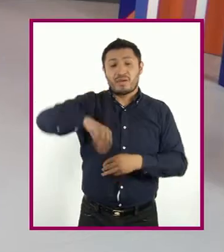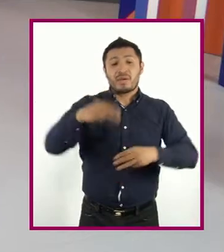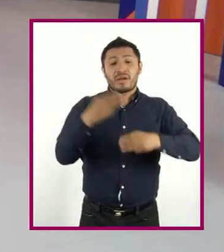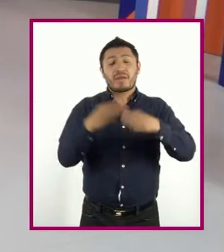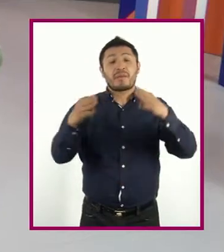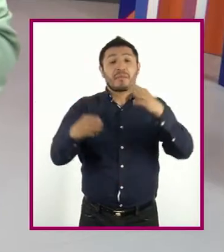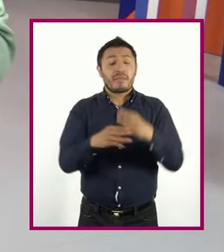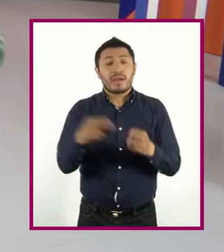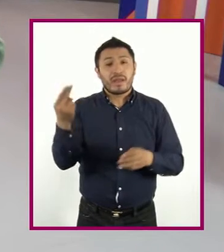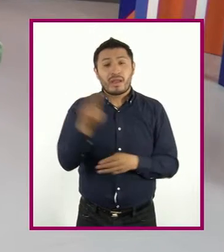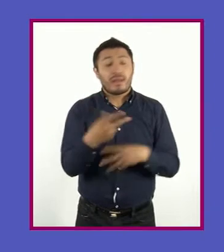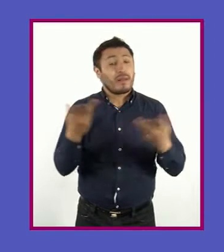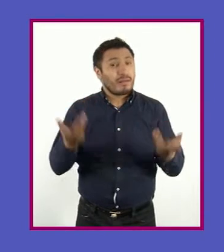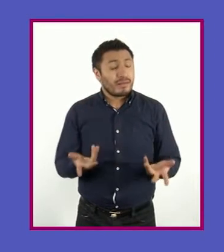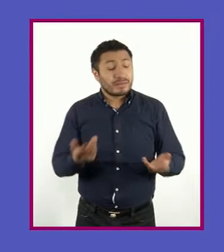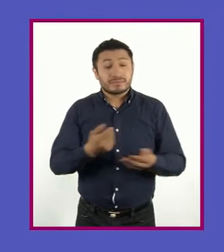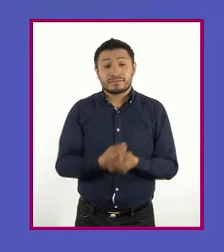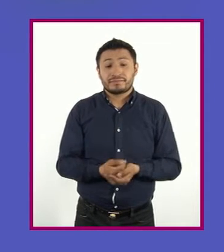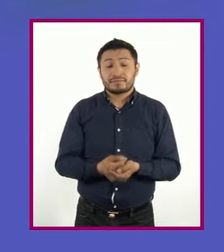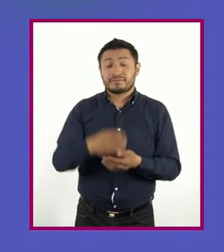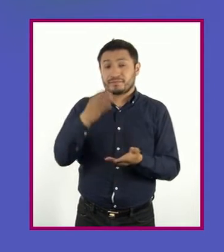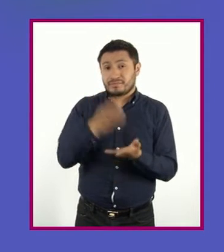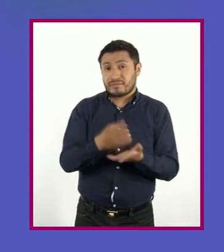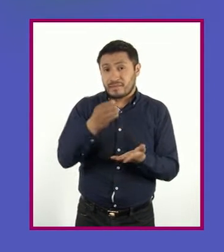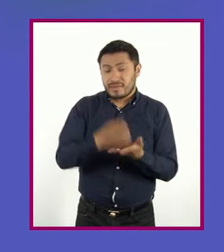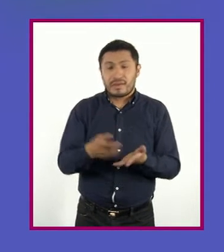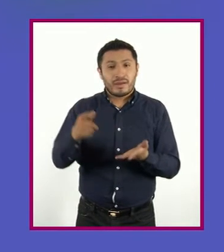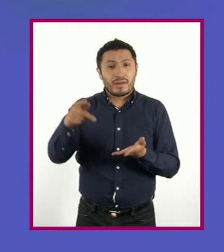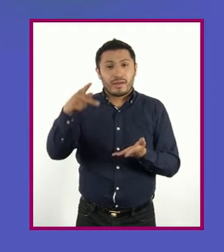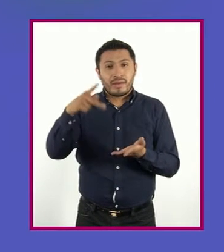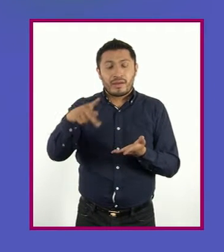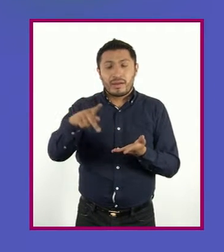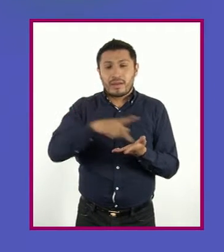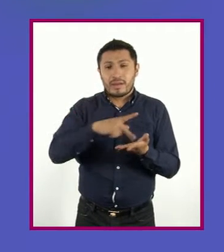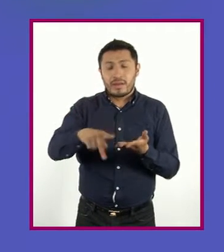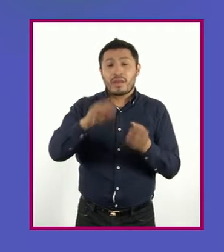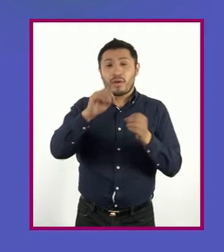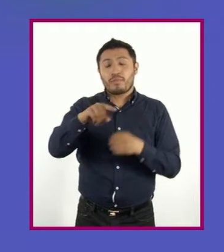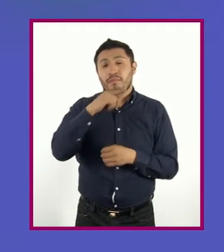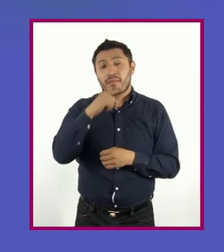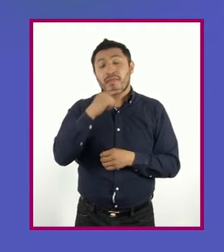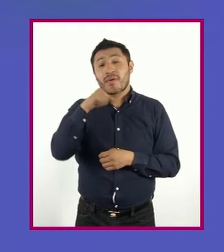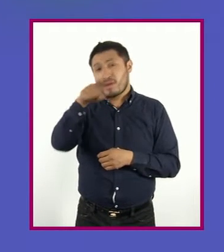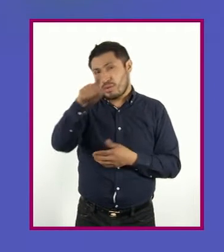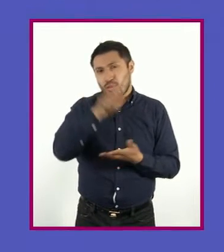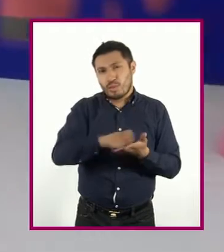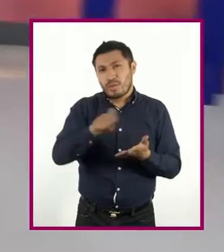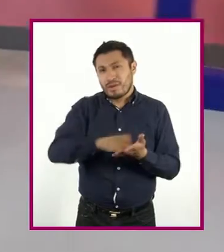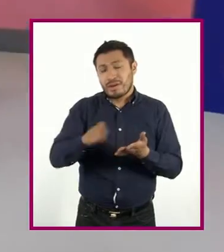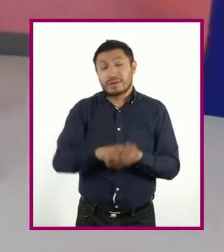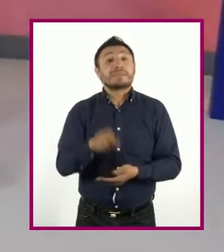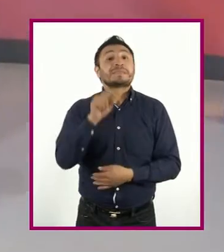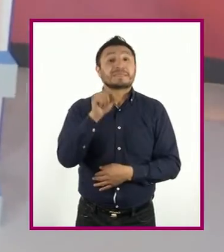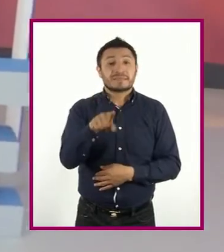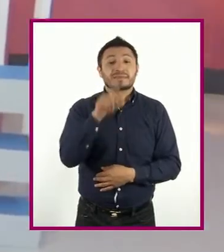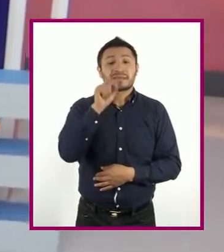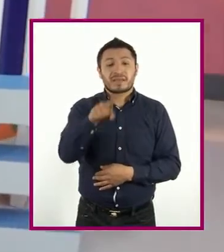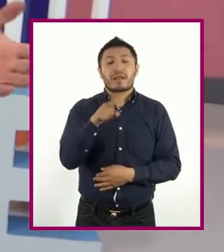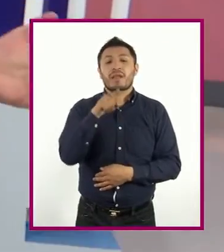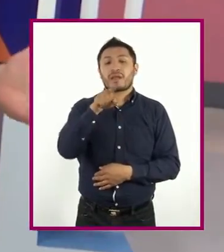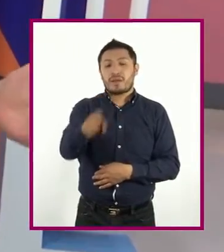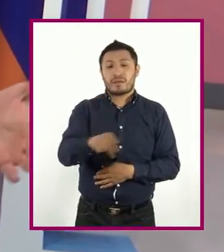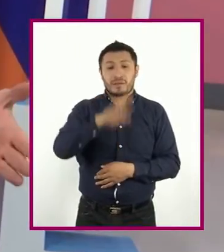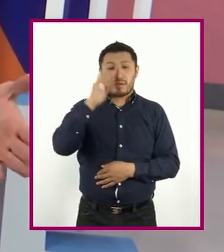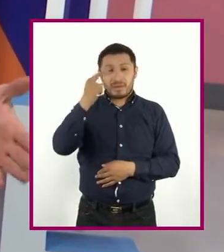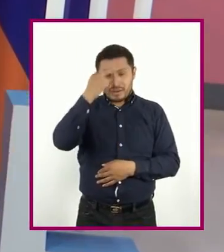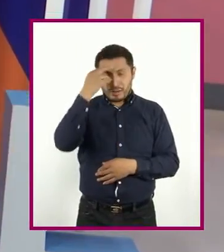necesitar para esta sesión son cuaderno y lápiz o bolígrafo para que puedan tomar notas. También podría ayudarles tener a la